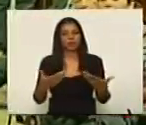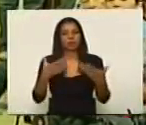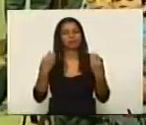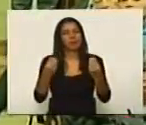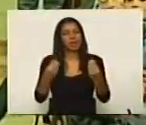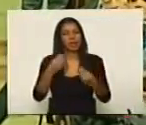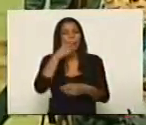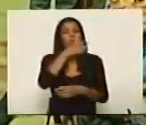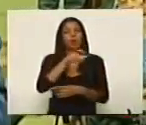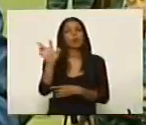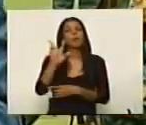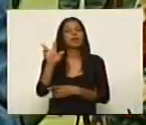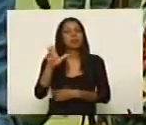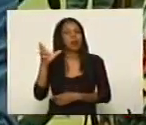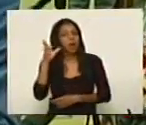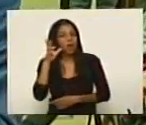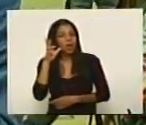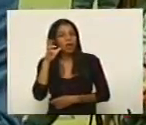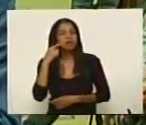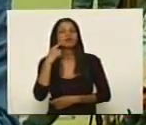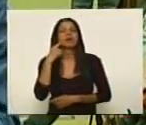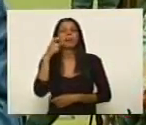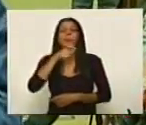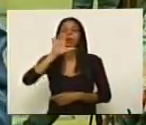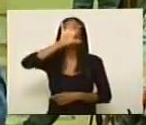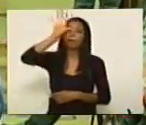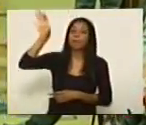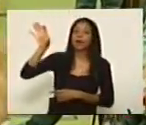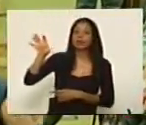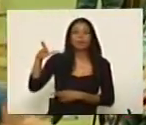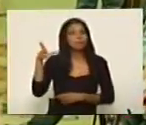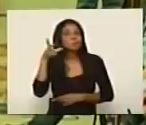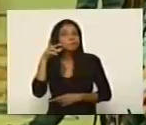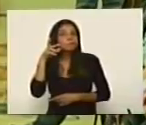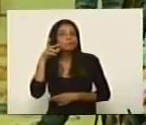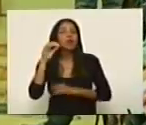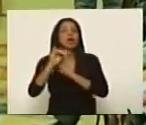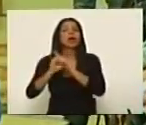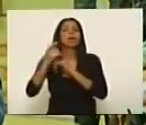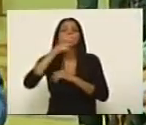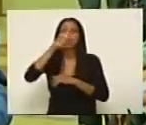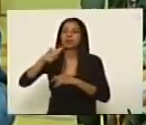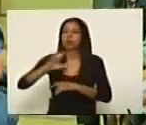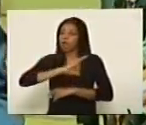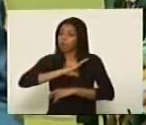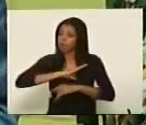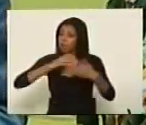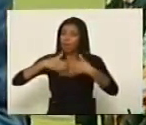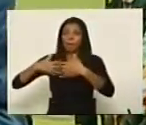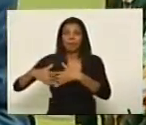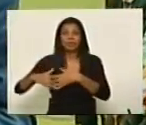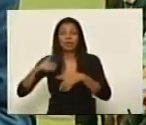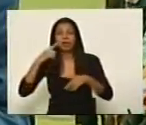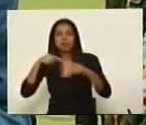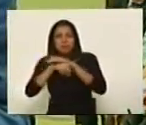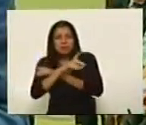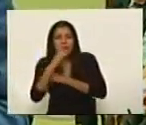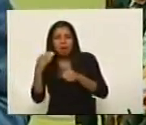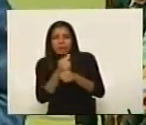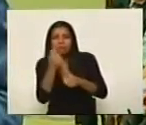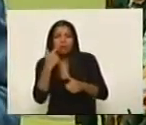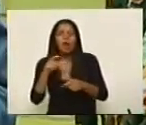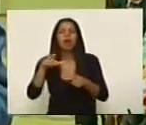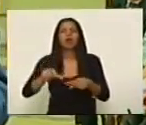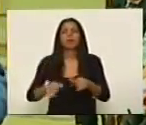pueblo, también gente de otras partes del mundo, inversionistas nacionales y extranjeros, puedan acceder hoy al Petro. Y esto lo